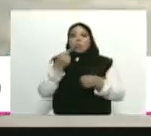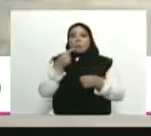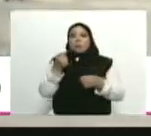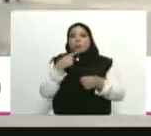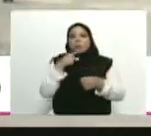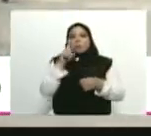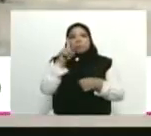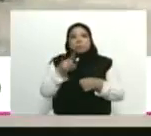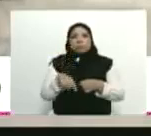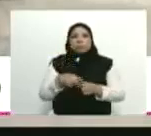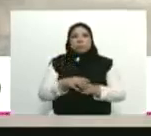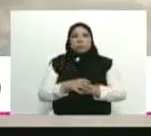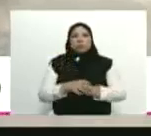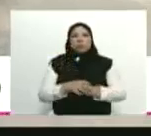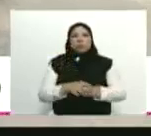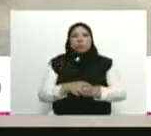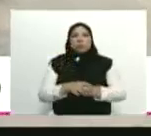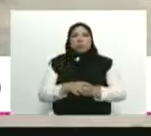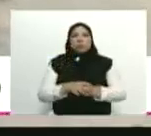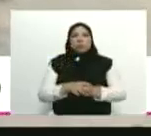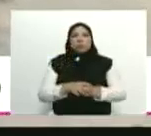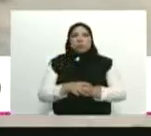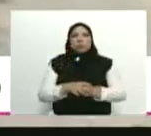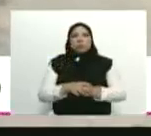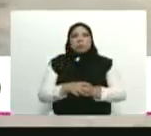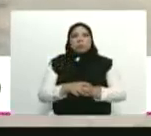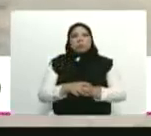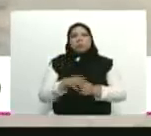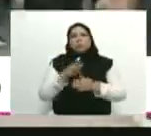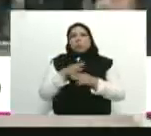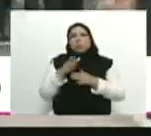pero además queremos compartir que